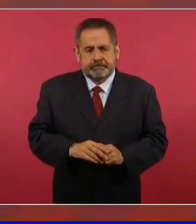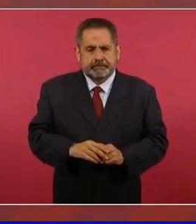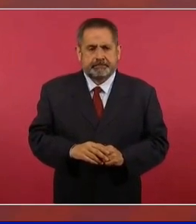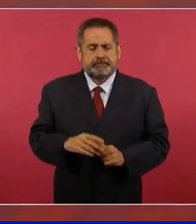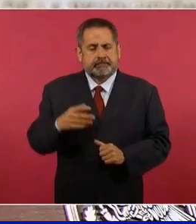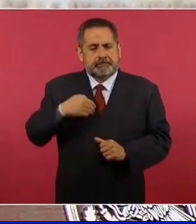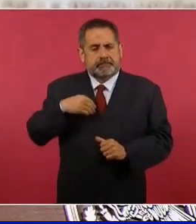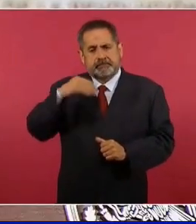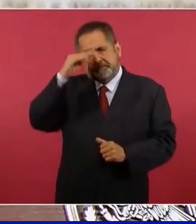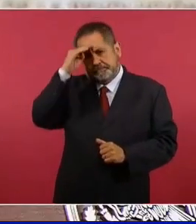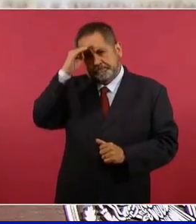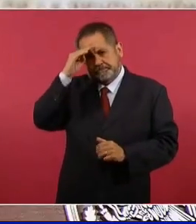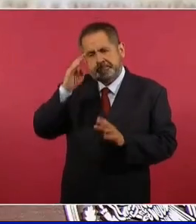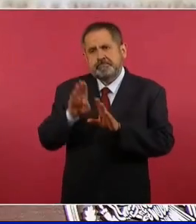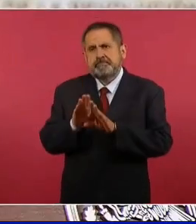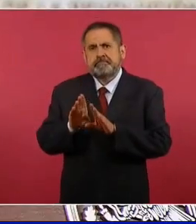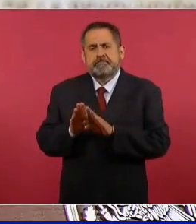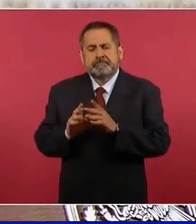son